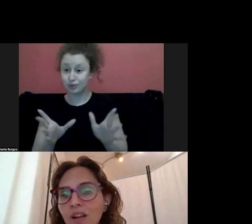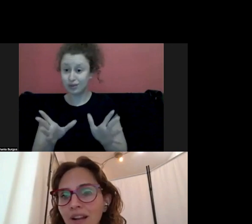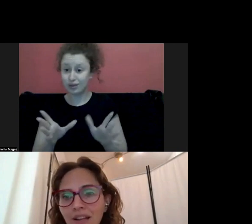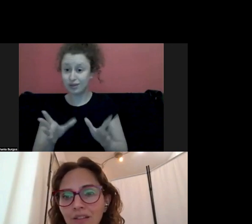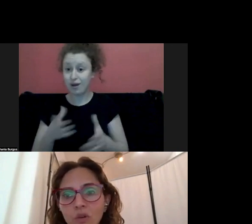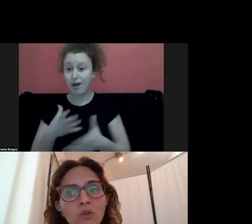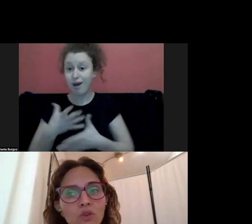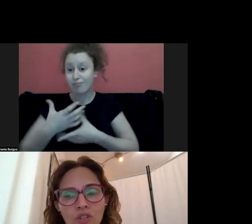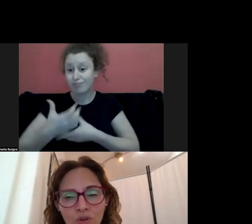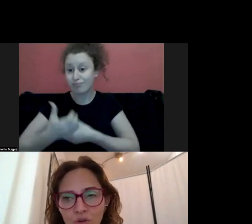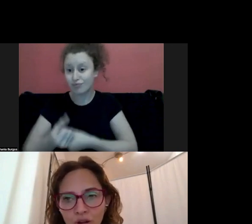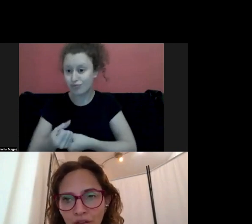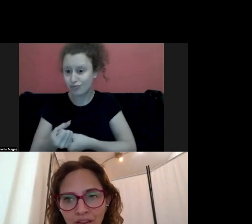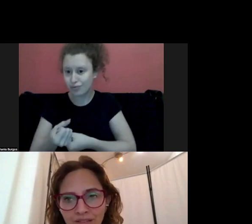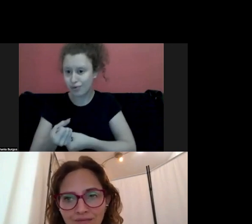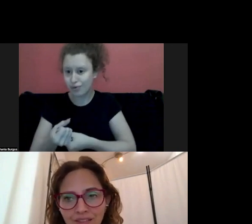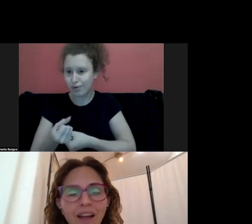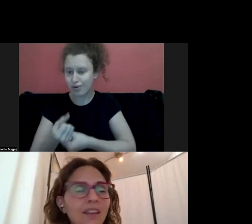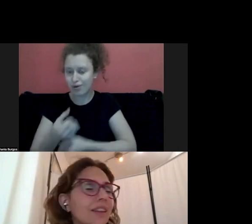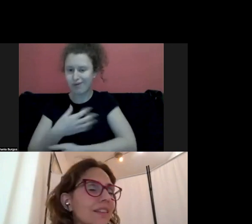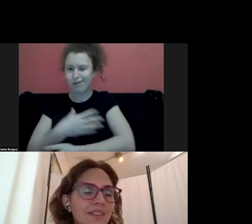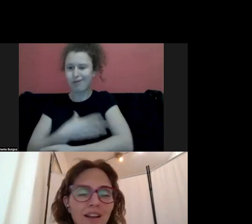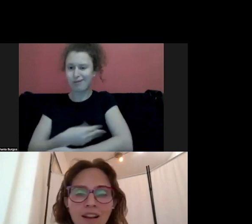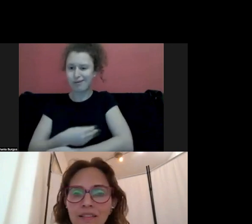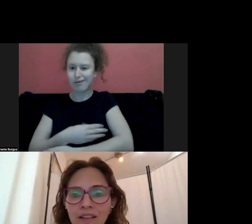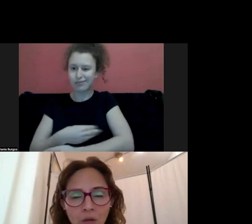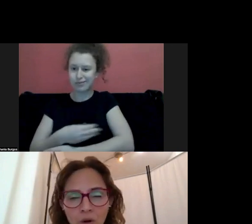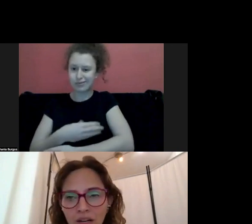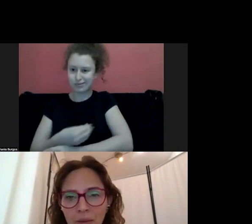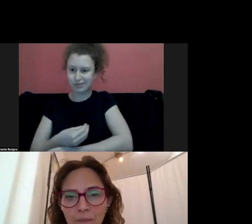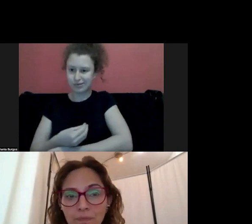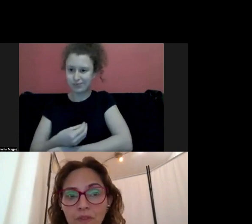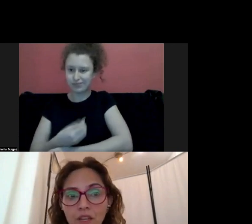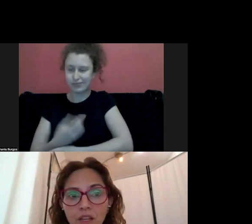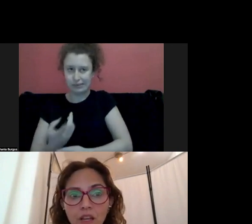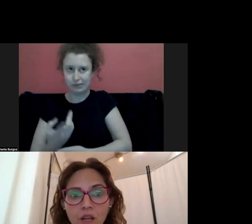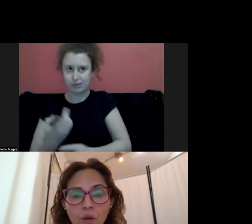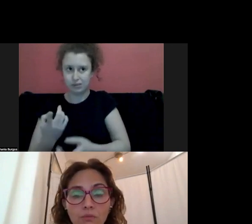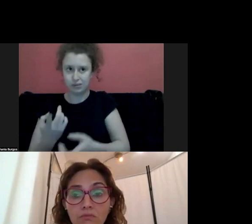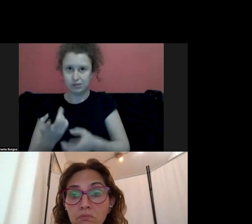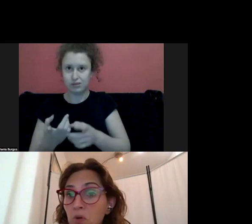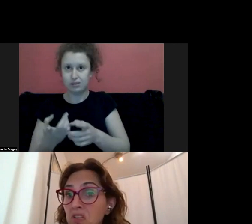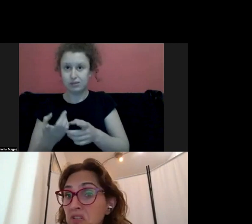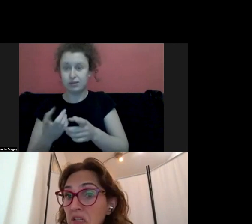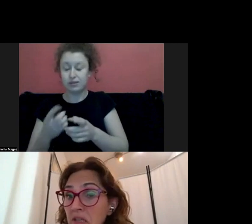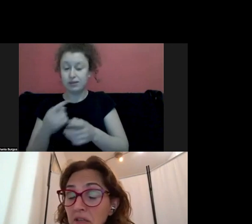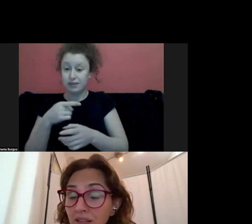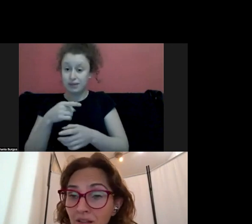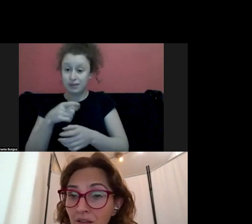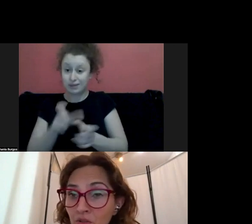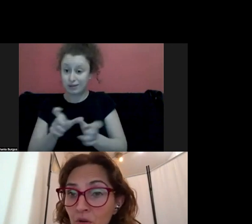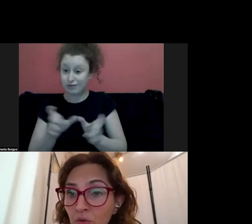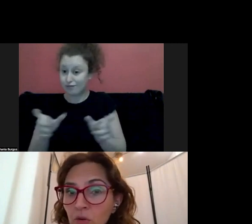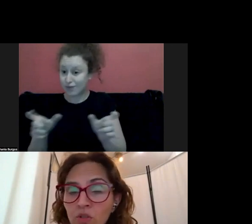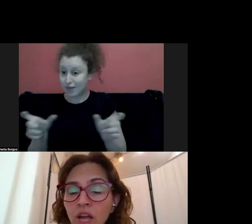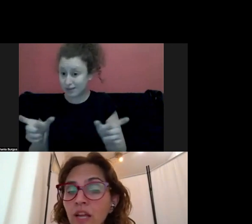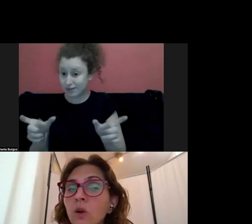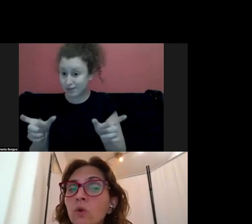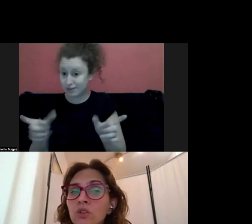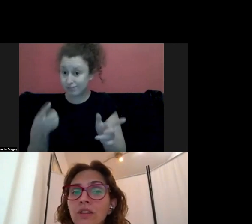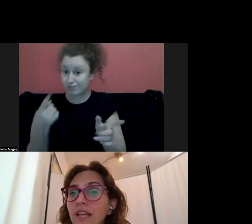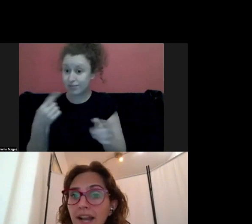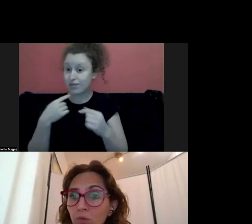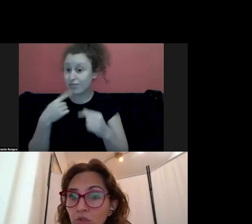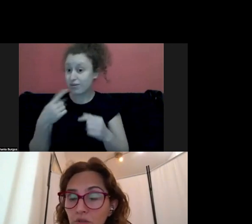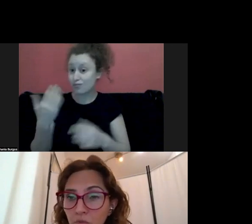ya hablará, todos los niños lo hacen, hay que desterrarla del lenguaje. Porque es que, os digo una cosa,